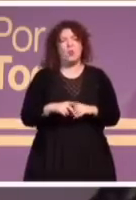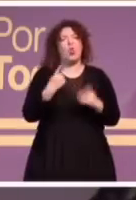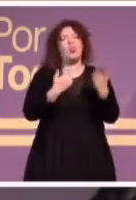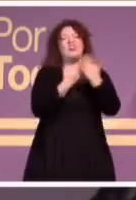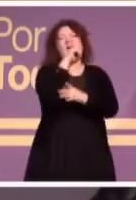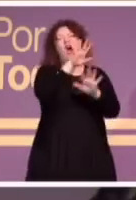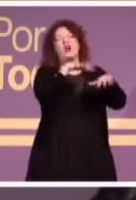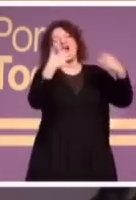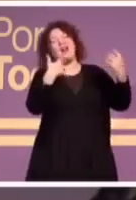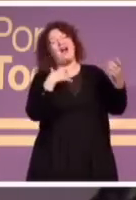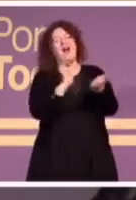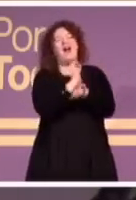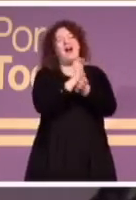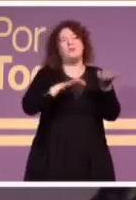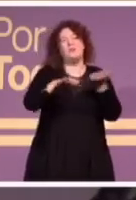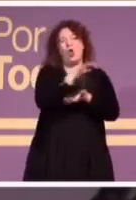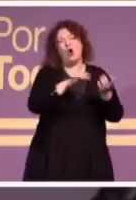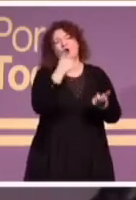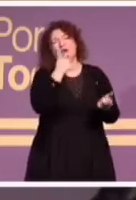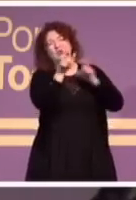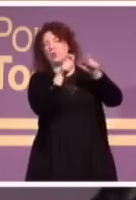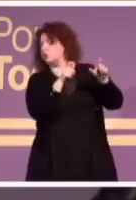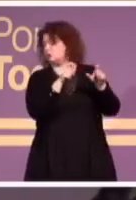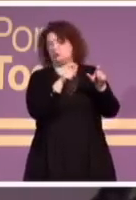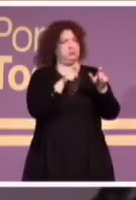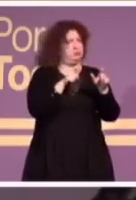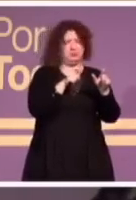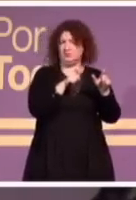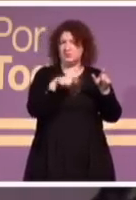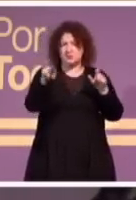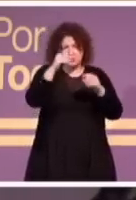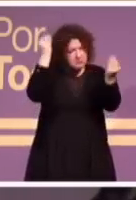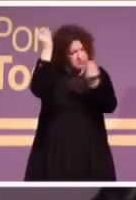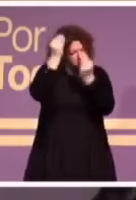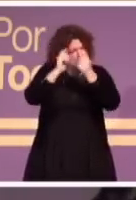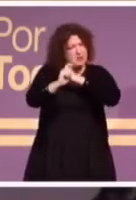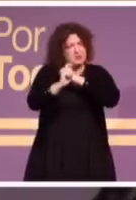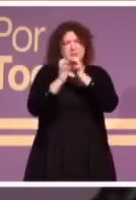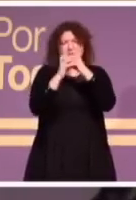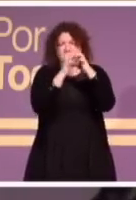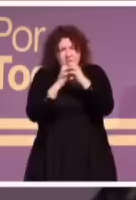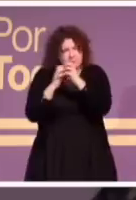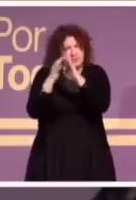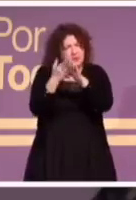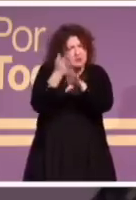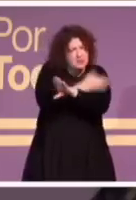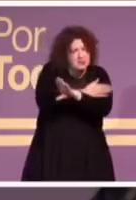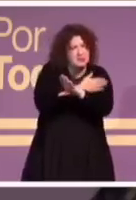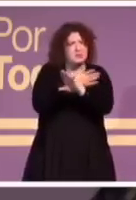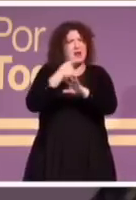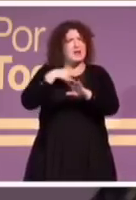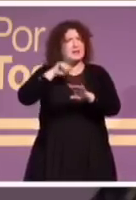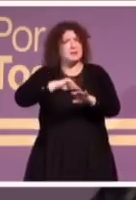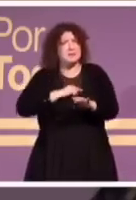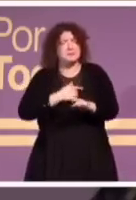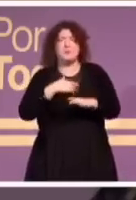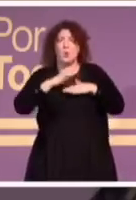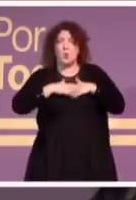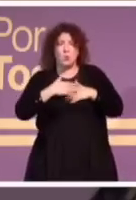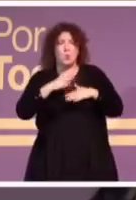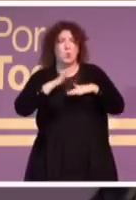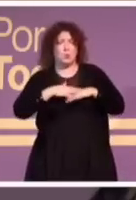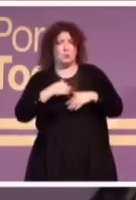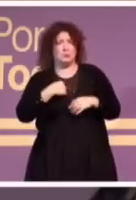día en el Congreso ni una palabra malsonante, es una estrategia para que nos sintamos culpables y avergonzadas